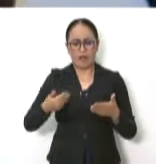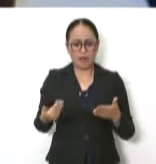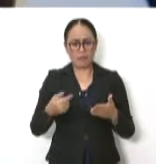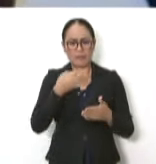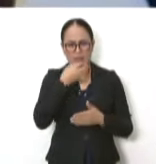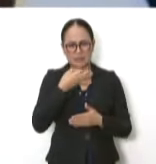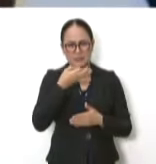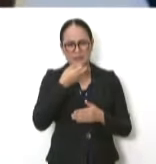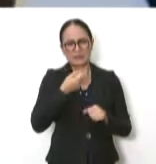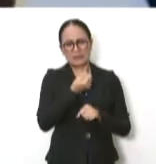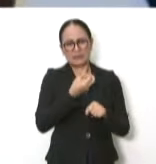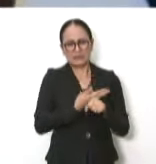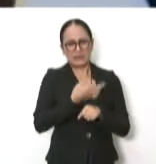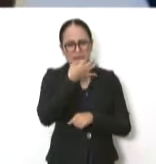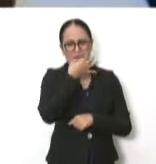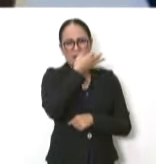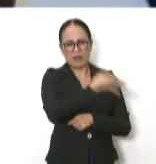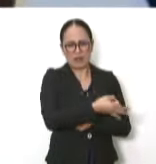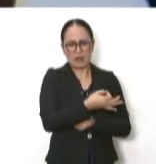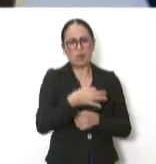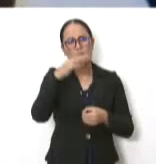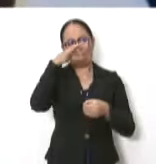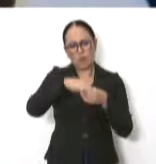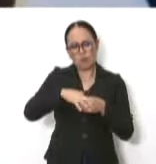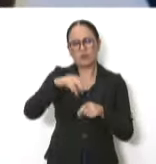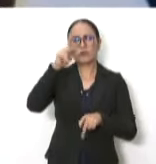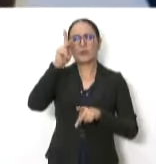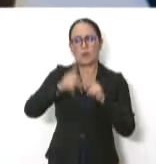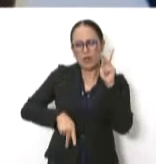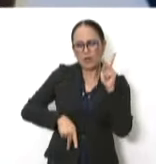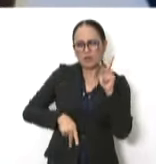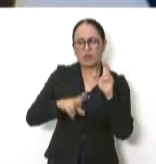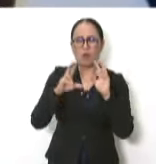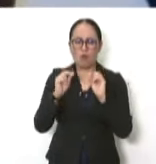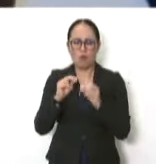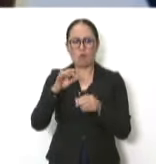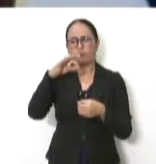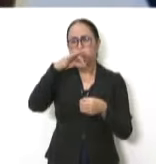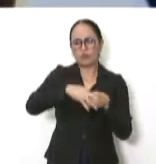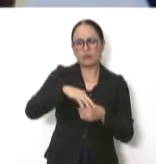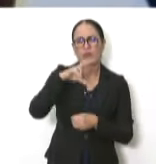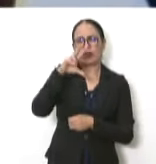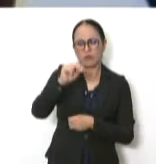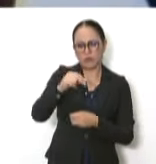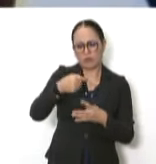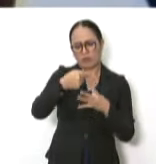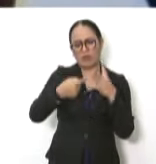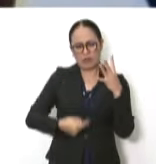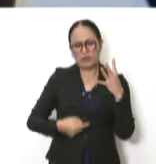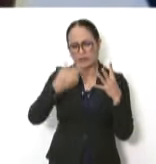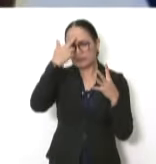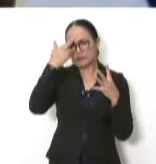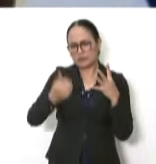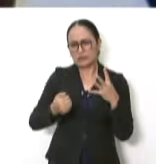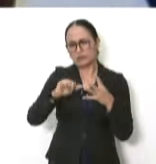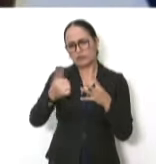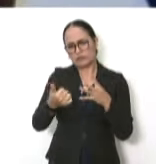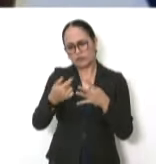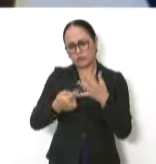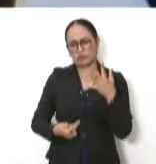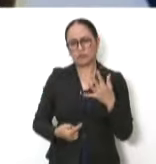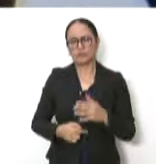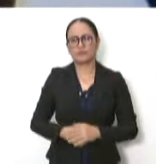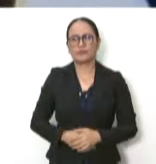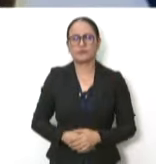Secretaría Técnica del Pleno los votos disidentes y particulares que presentan a algunas de las resoluciones de los recursos